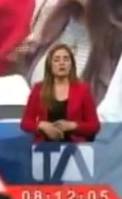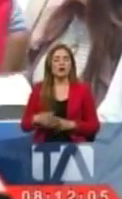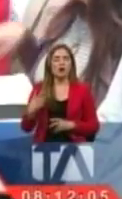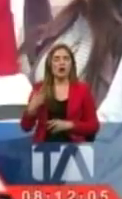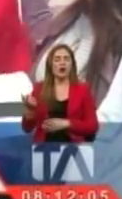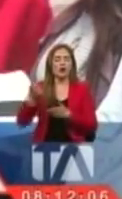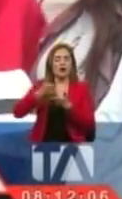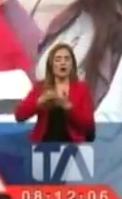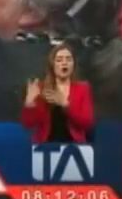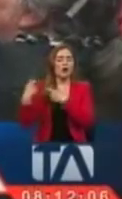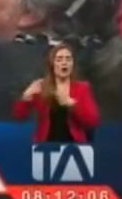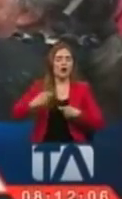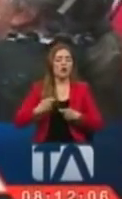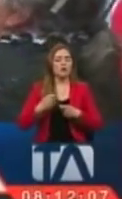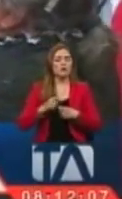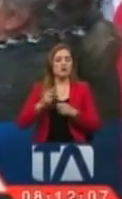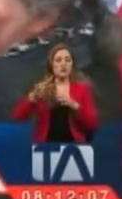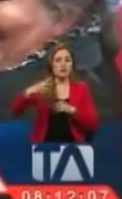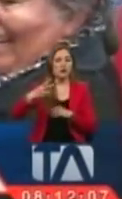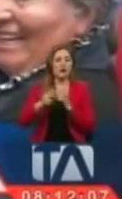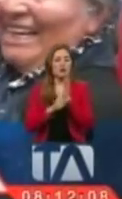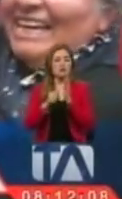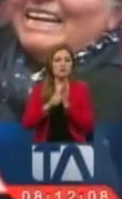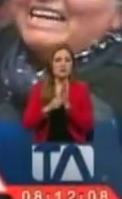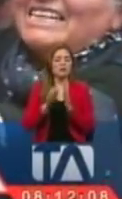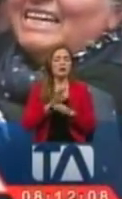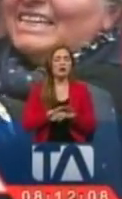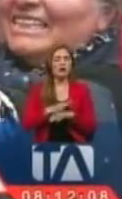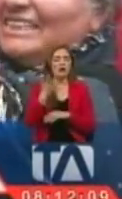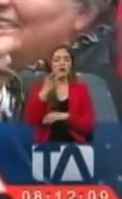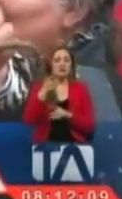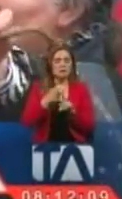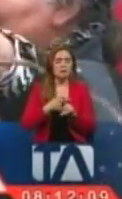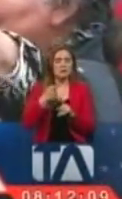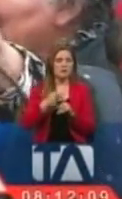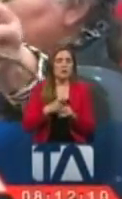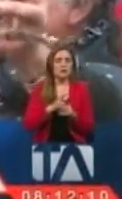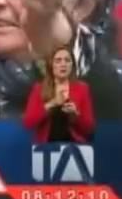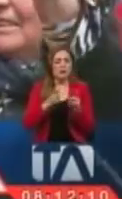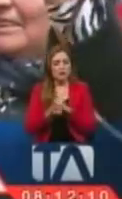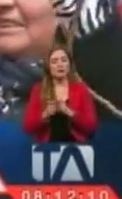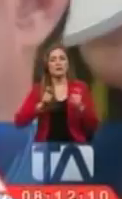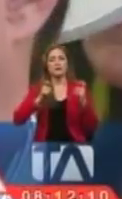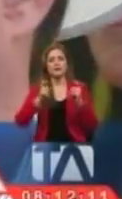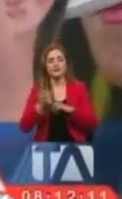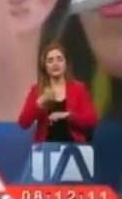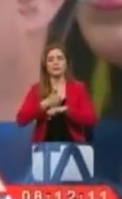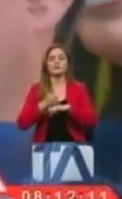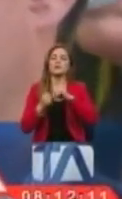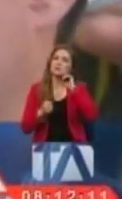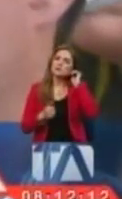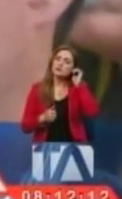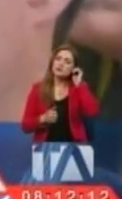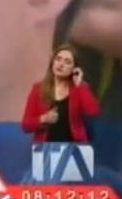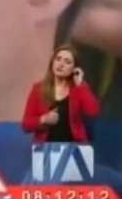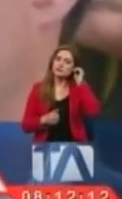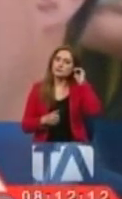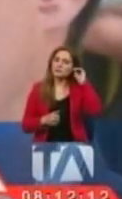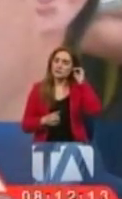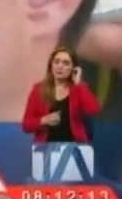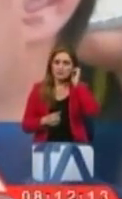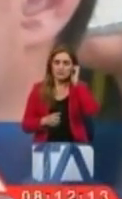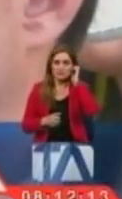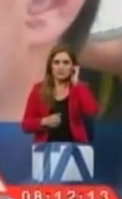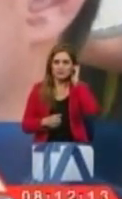igual que el viceministro de esta cartera de estado que durante 15 meses ha sufrido varios cambios de autoridades las oye gago